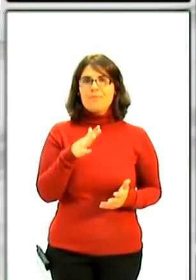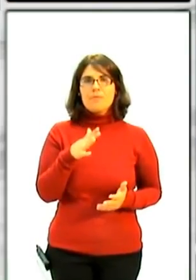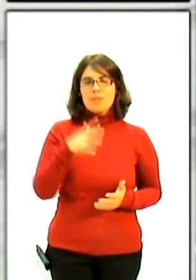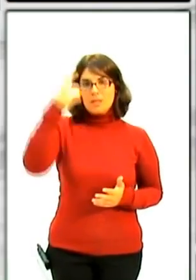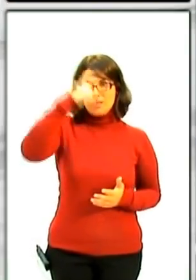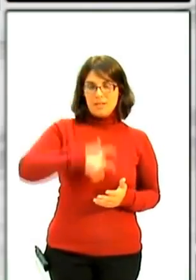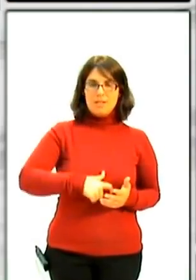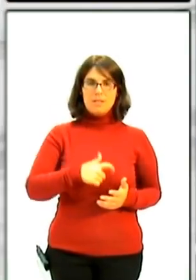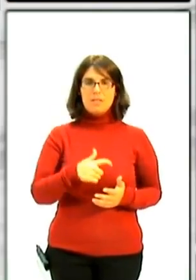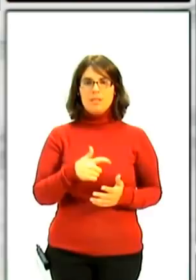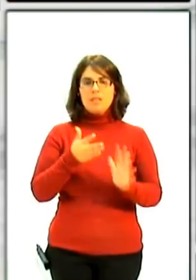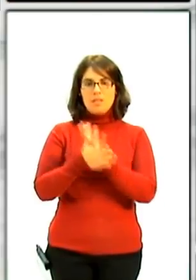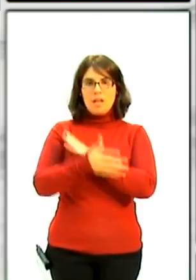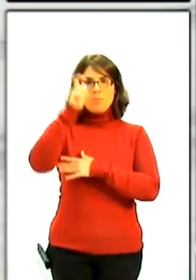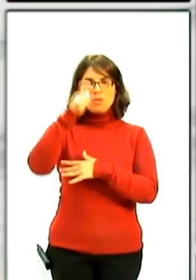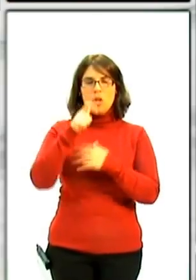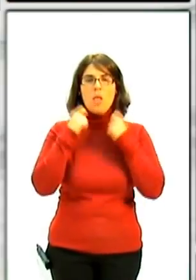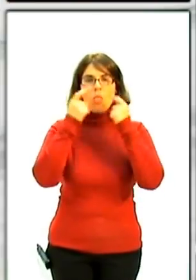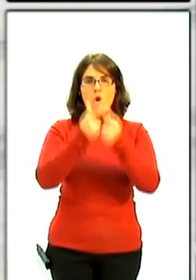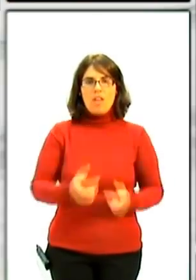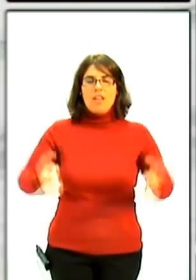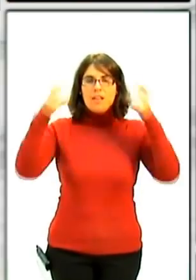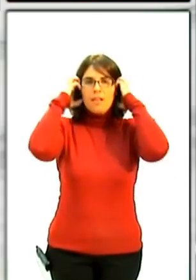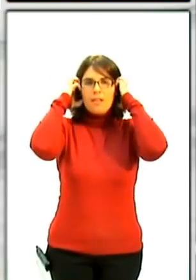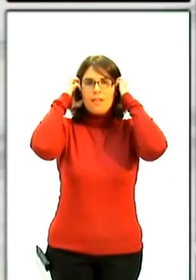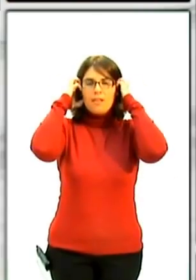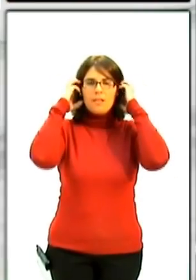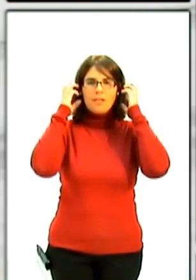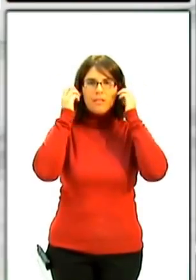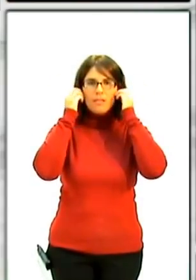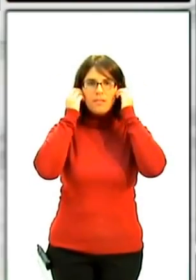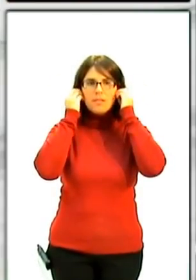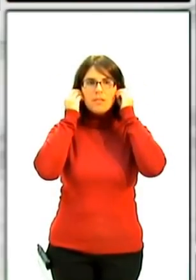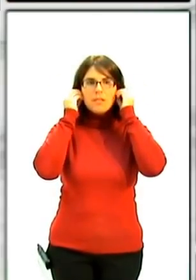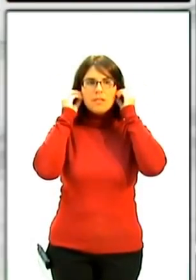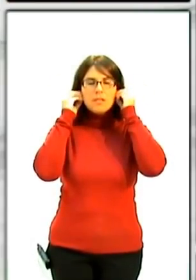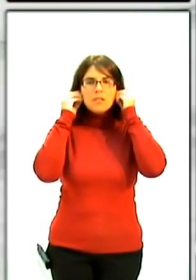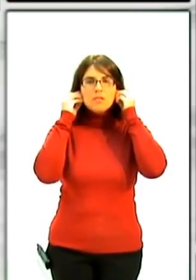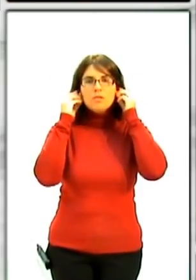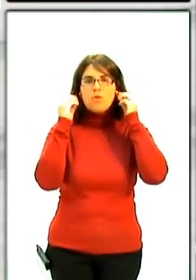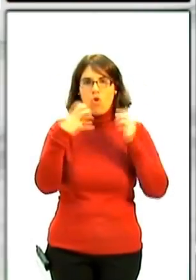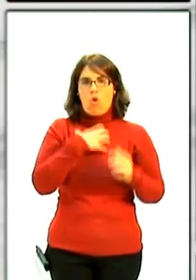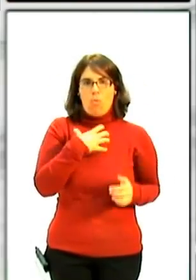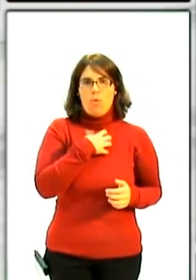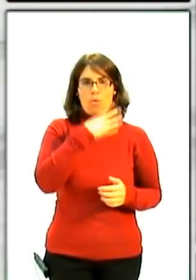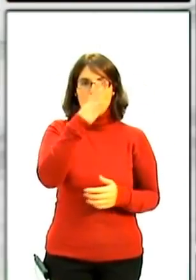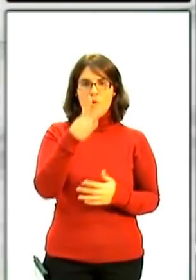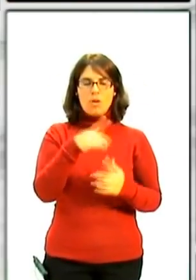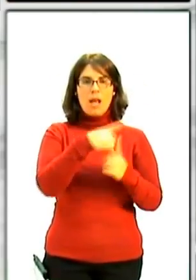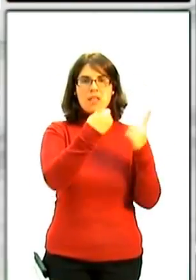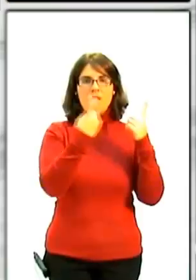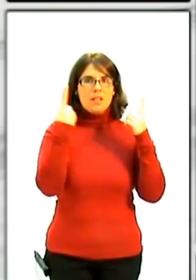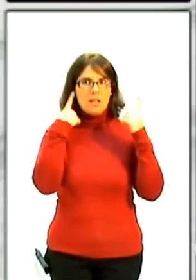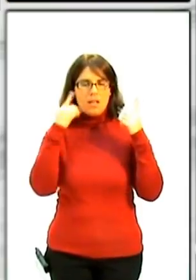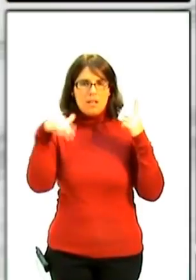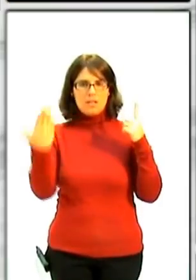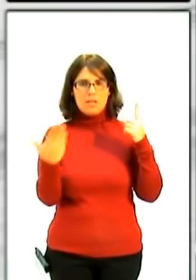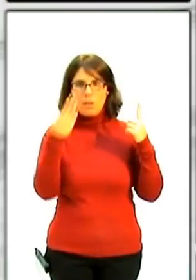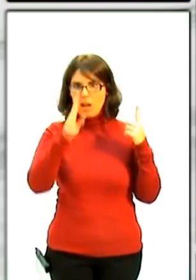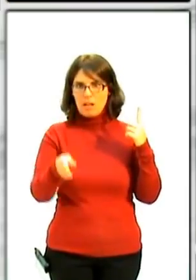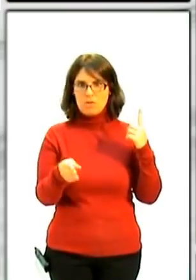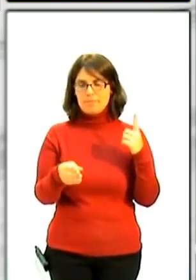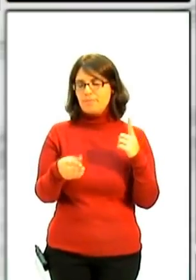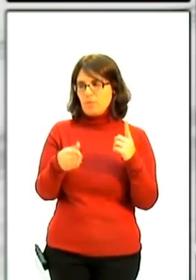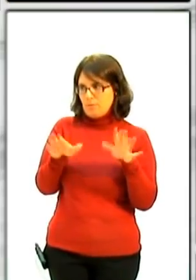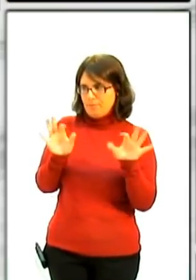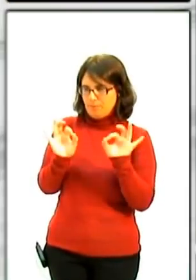el sentido que se potencia con la falta de otros, no lo puedes distorsionar, ¿no? Entonces, por cerrar ya, el